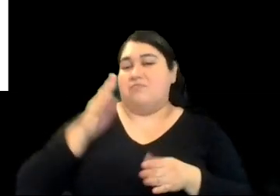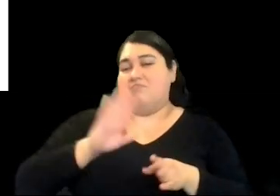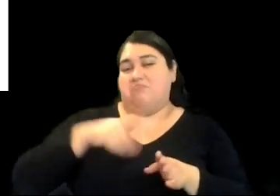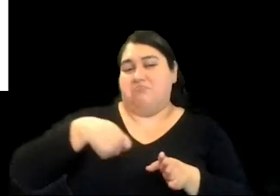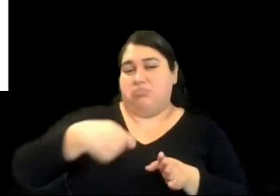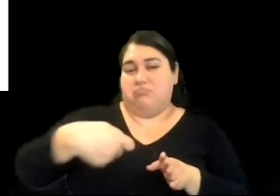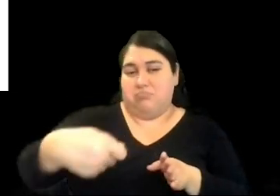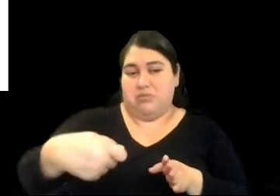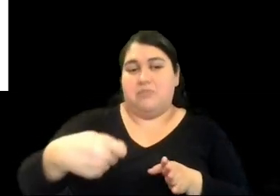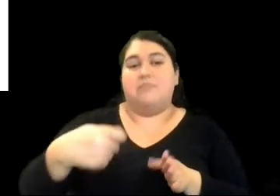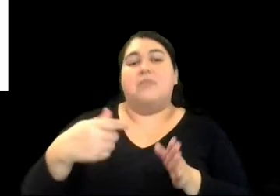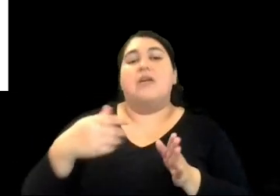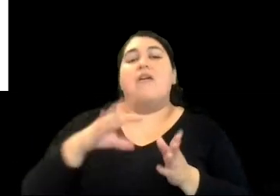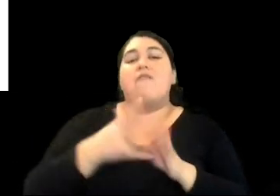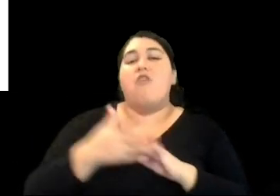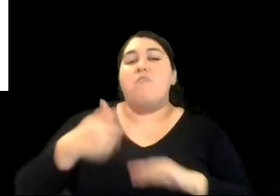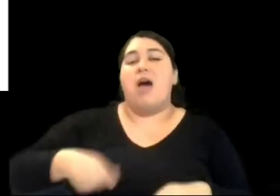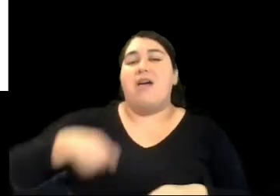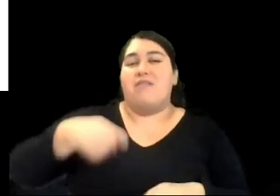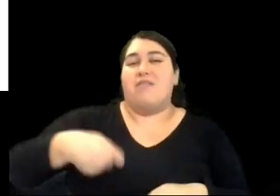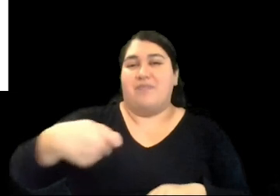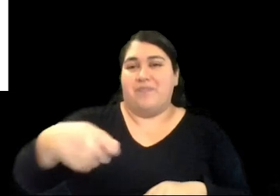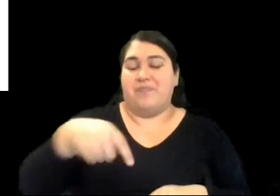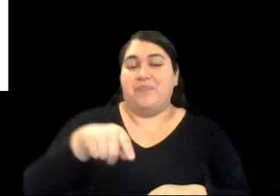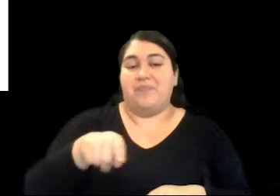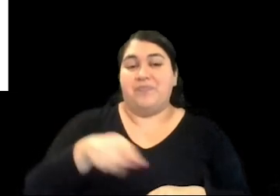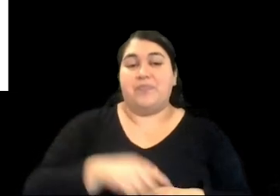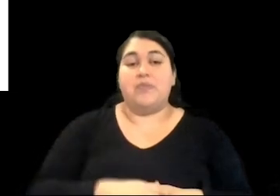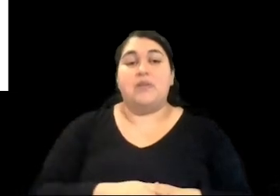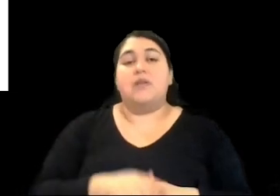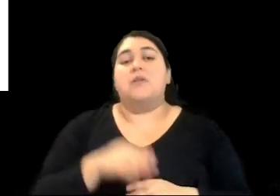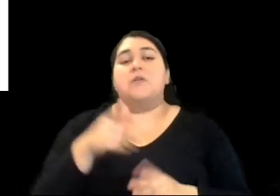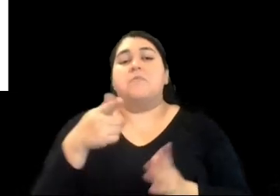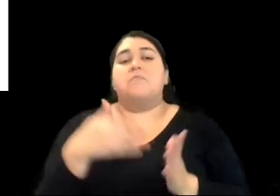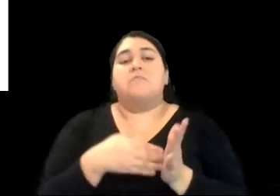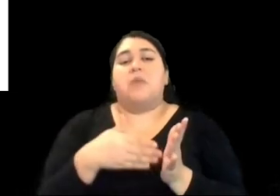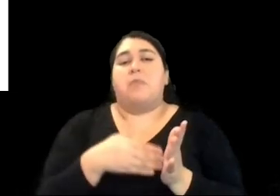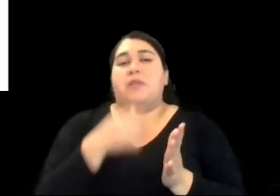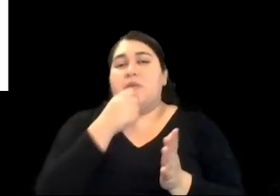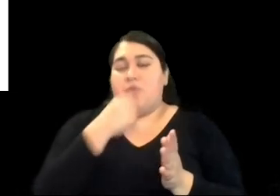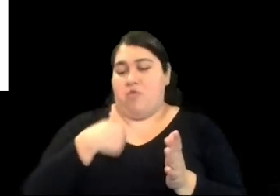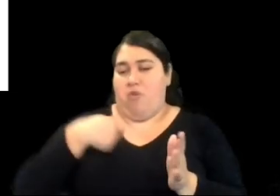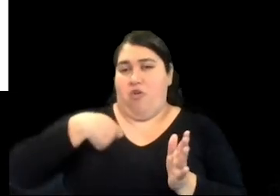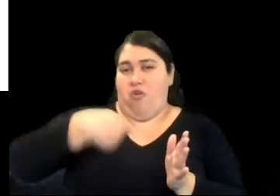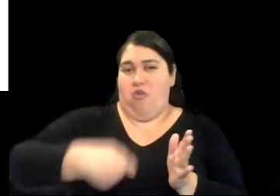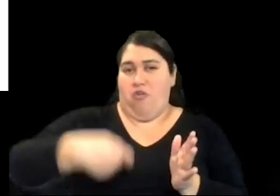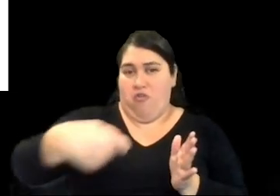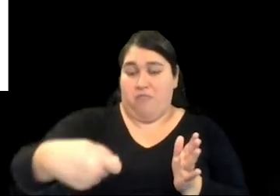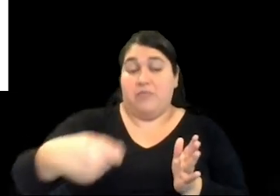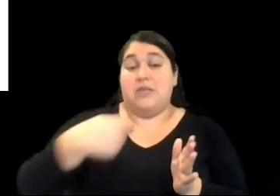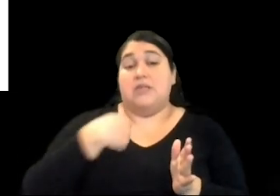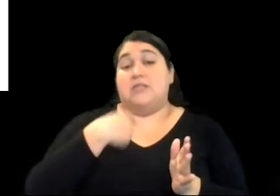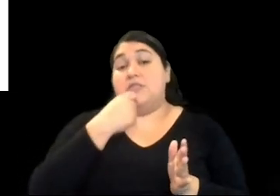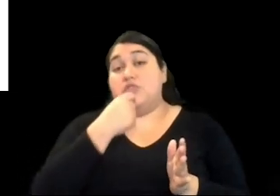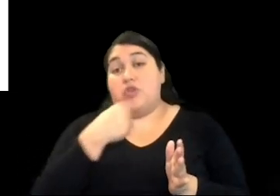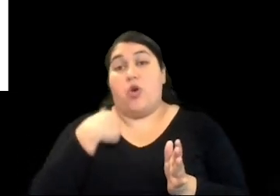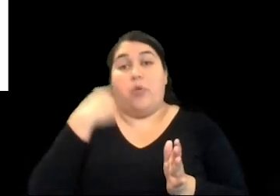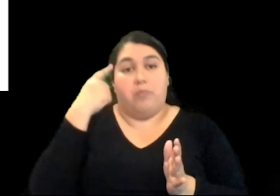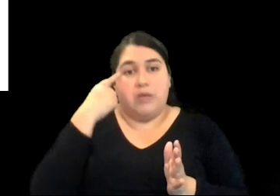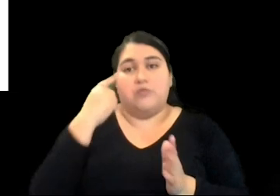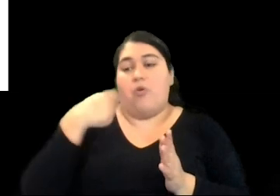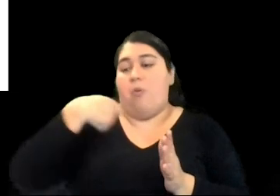vía refinanciación. ¿Y por qué querría yo refinanciarlo? Y porque quizás vengo pagando un plan